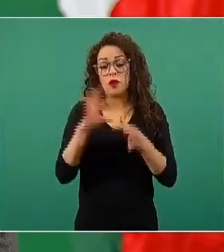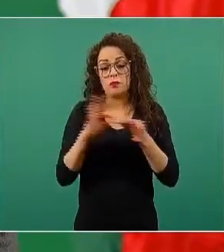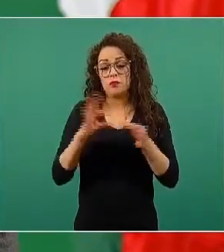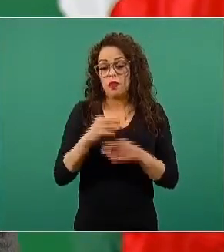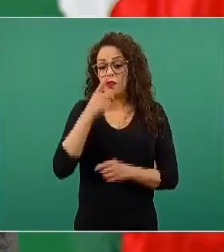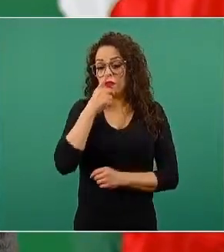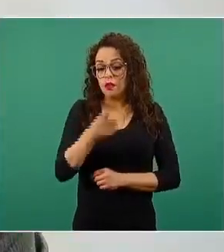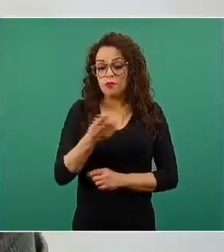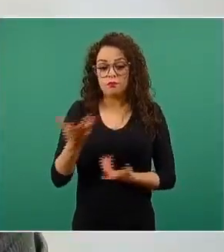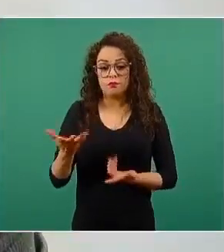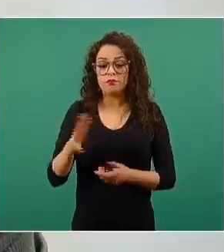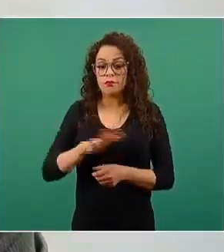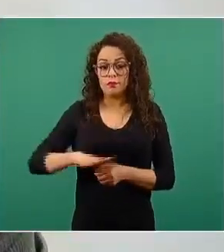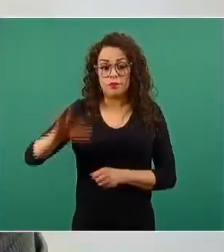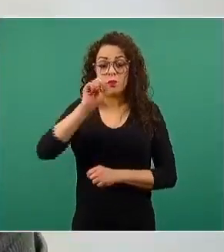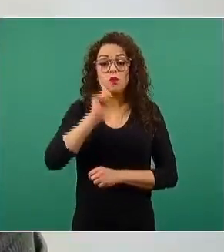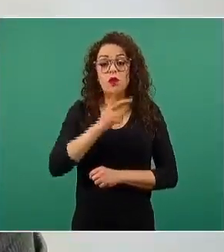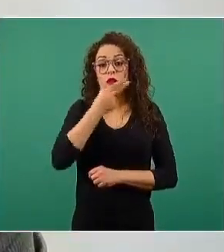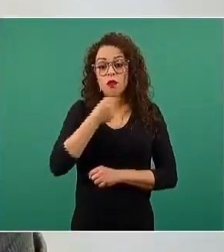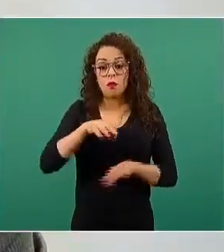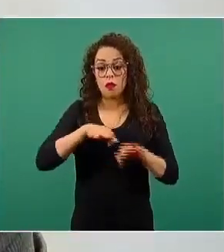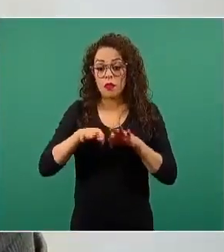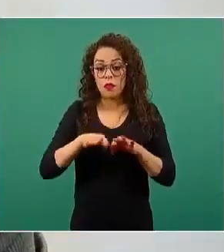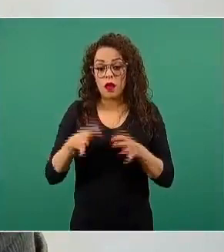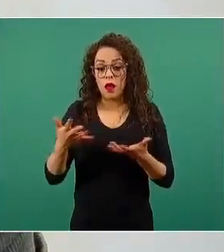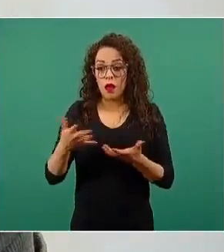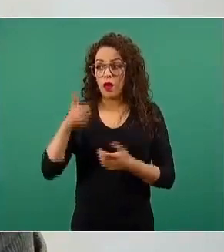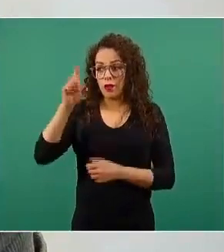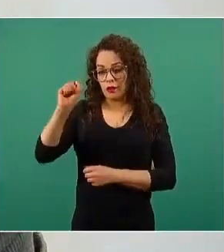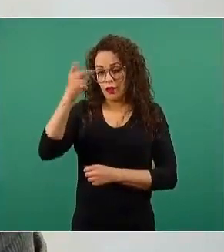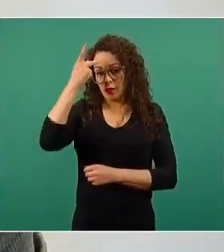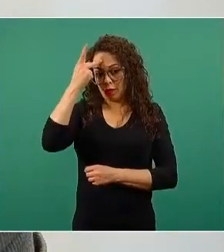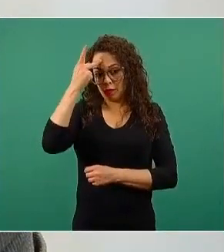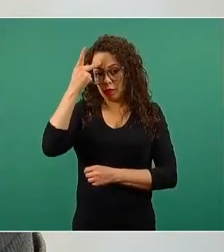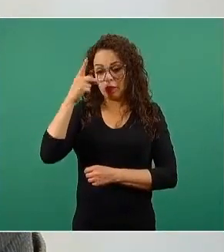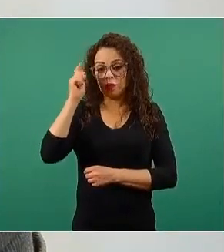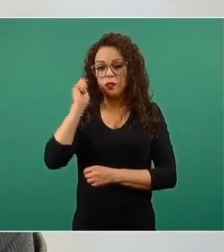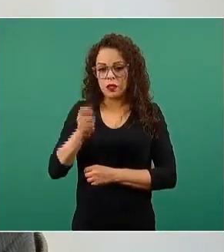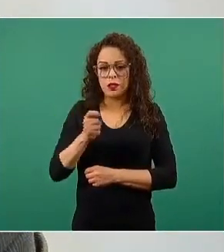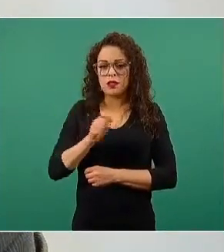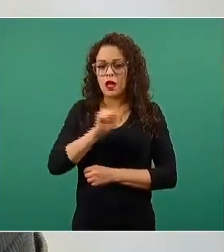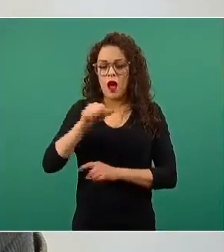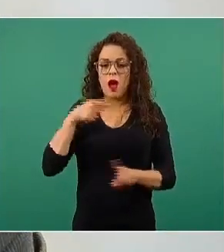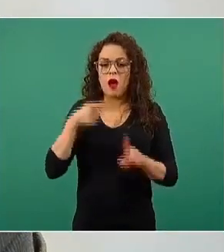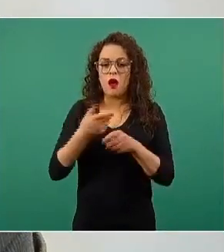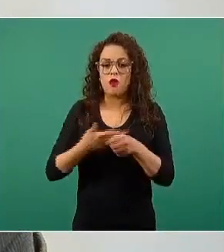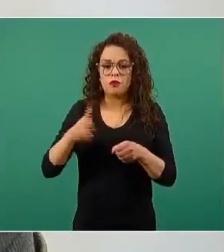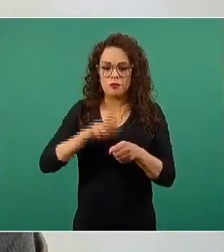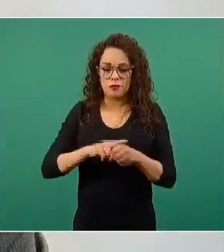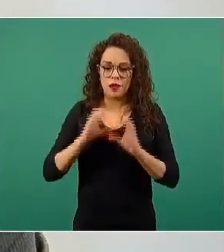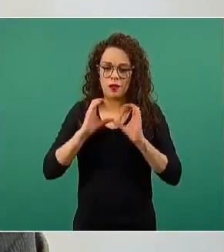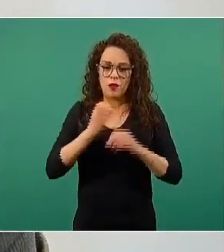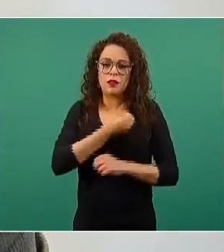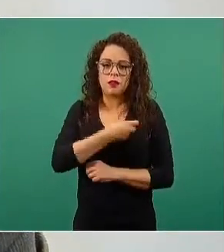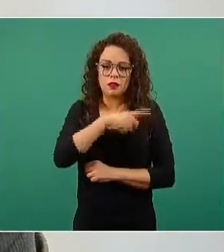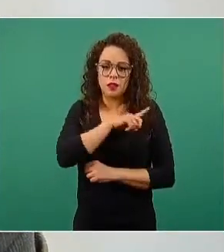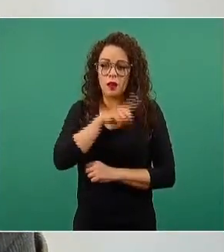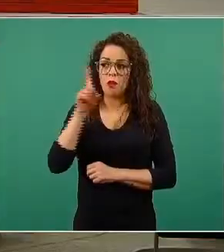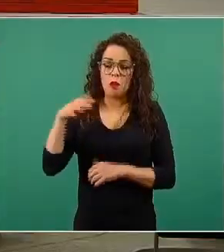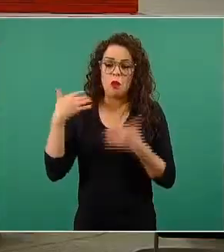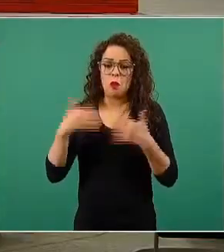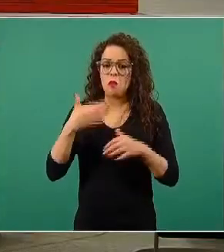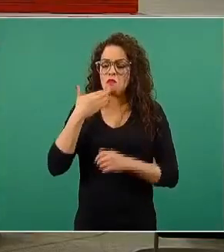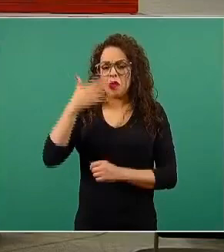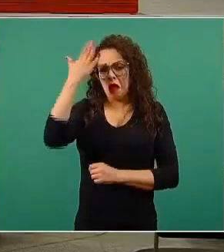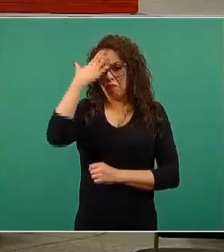el personal, hombres y mujeres potosinas y potosinos que están dentro del sector salud con una gran experiencia y que desde luego